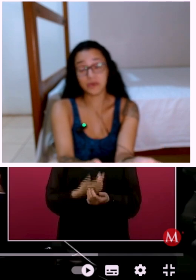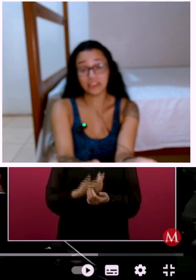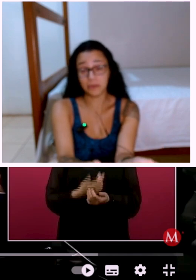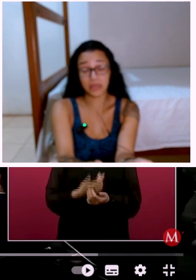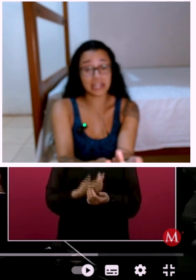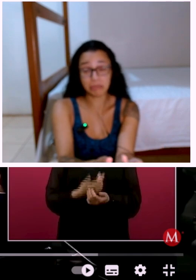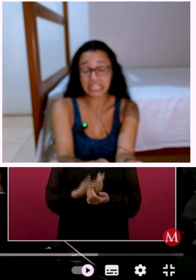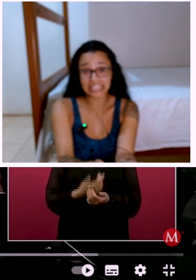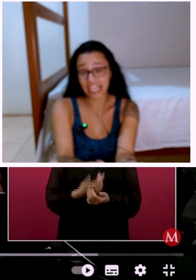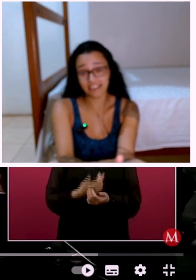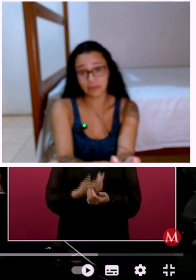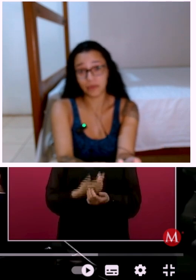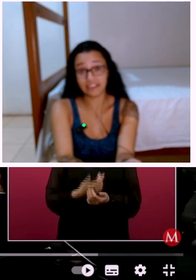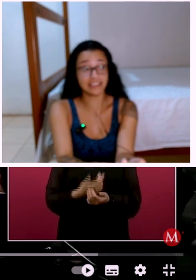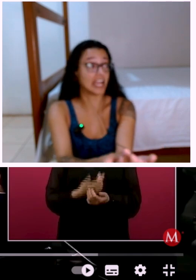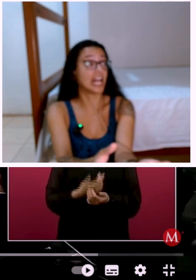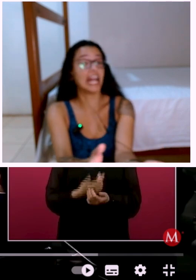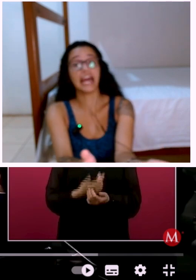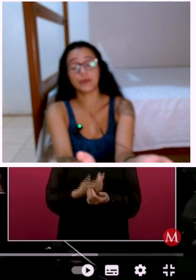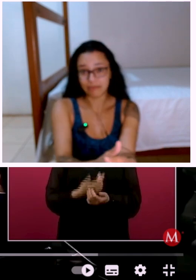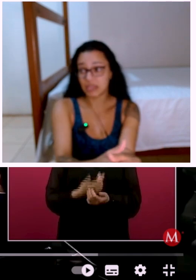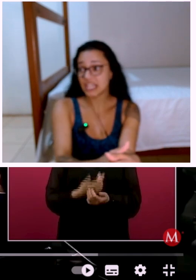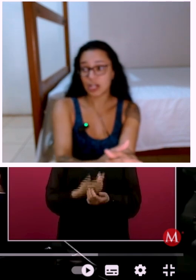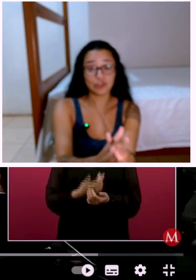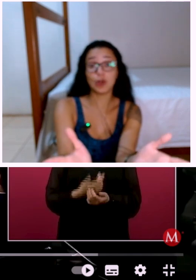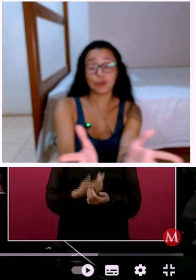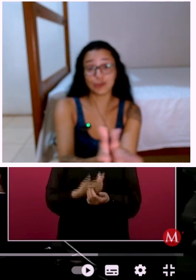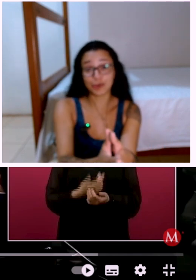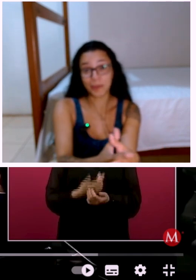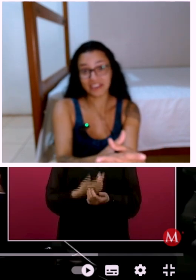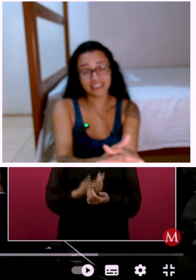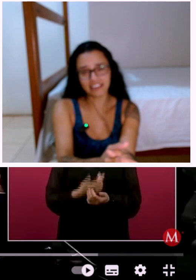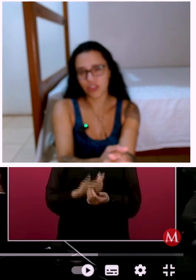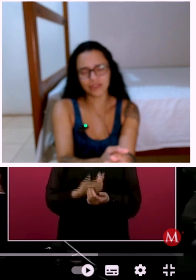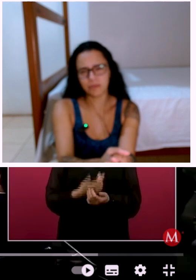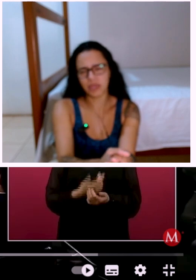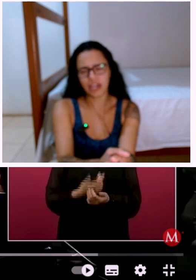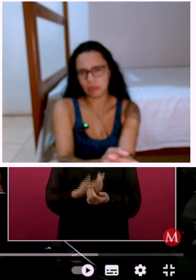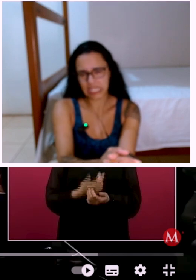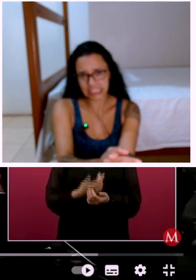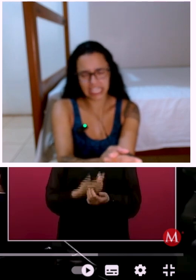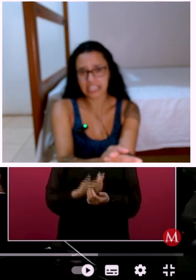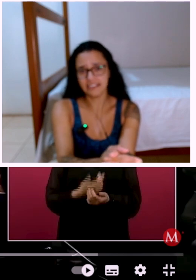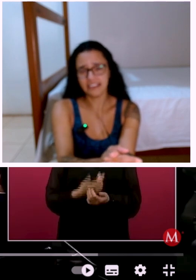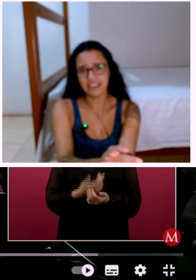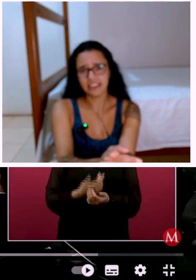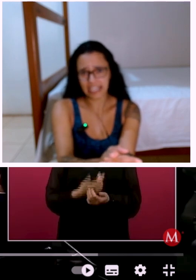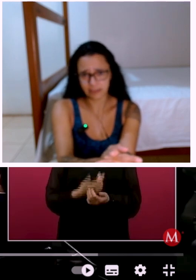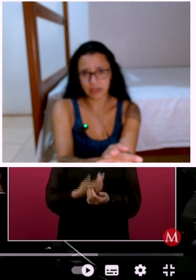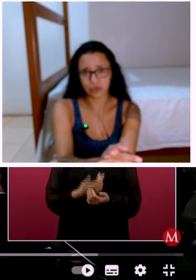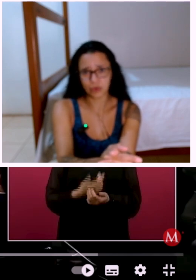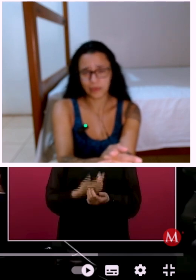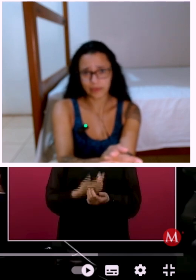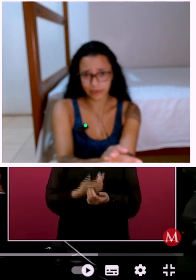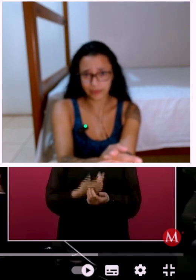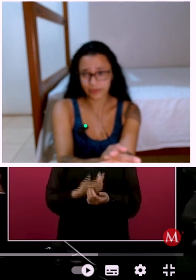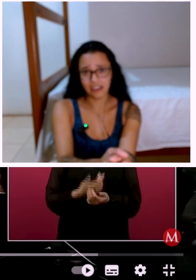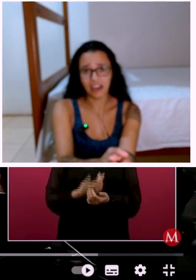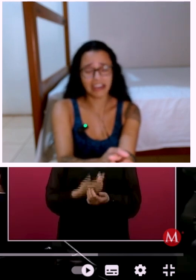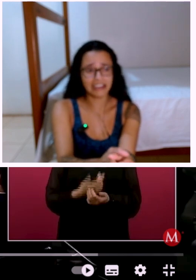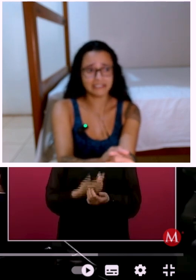porque vamos a enviar militares y policía Claro Mira los ojos los otros países a donde enviaron militares que les